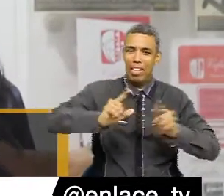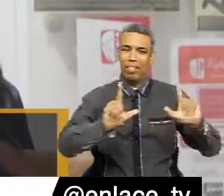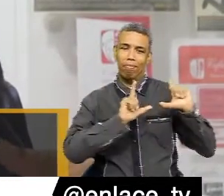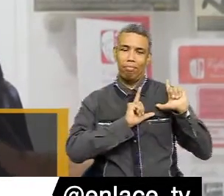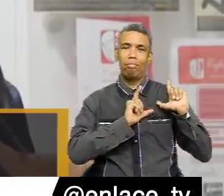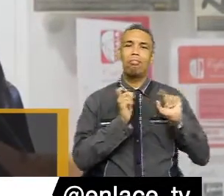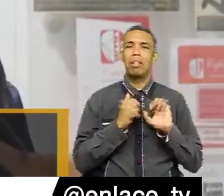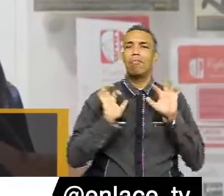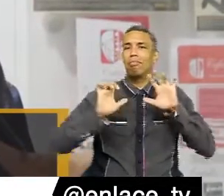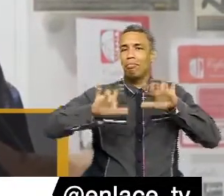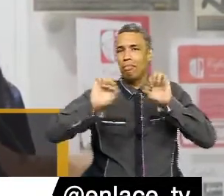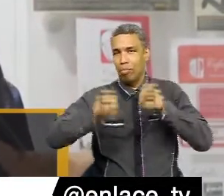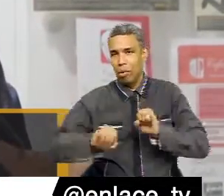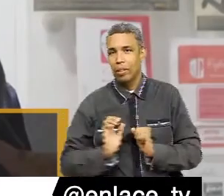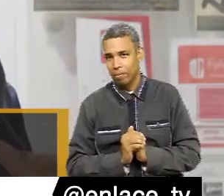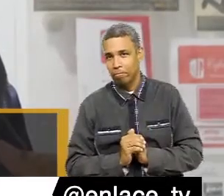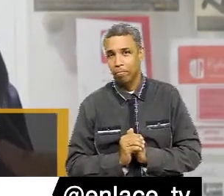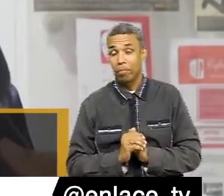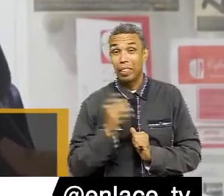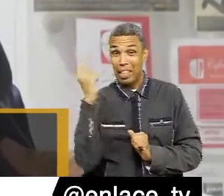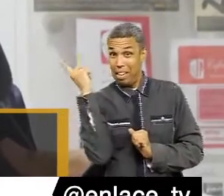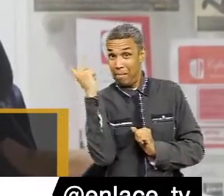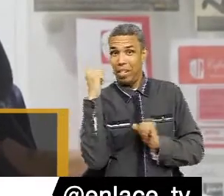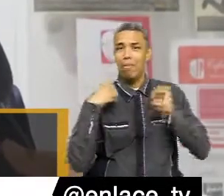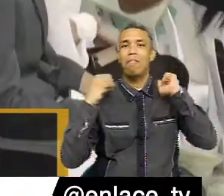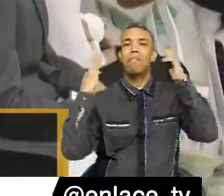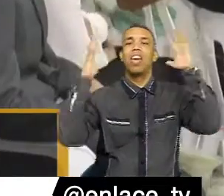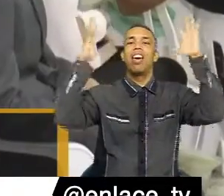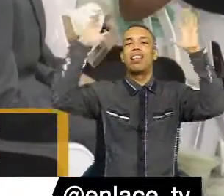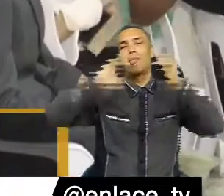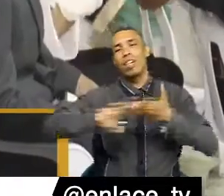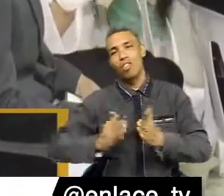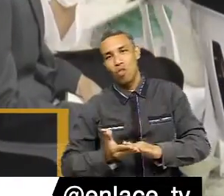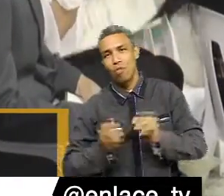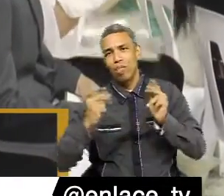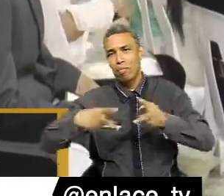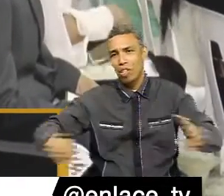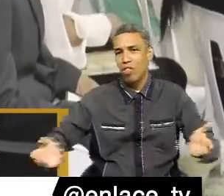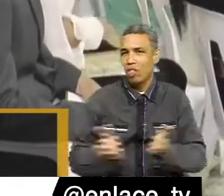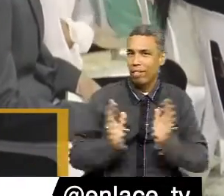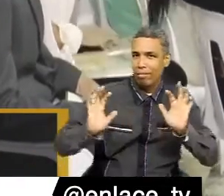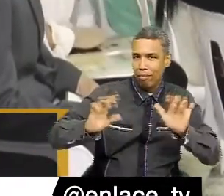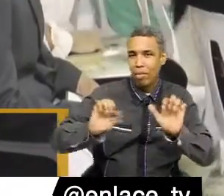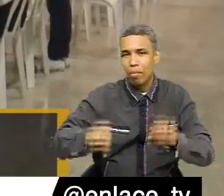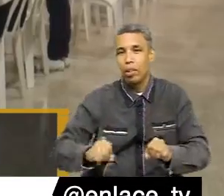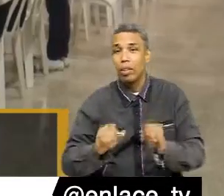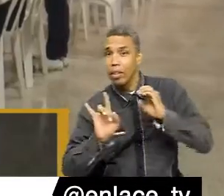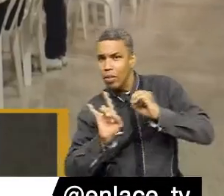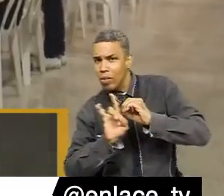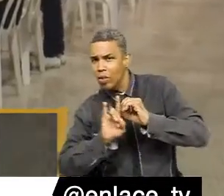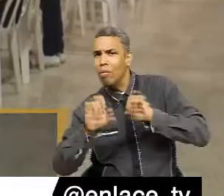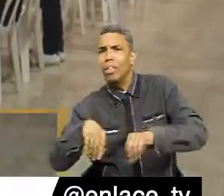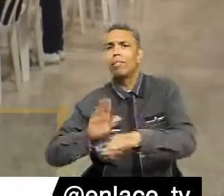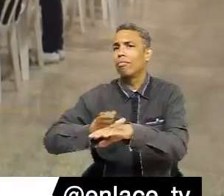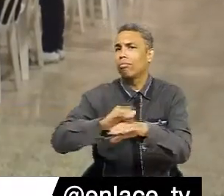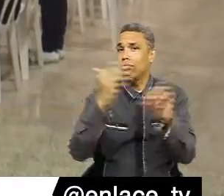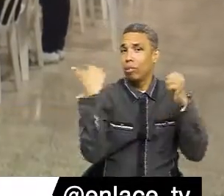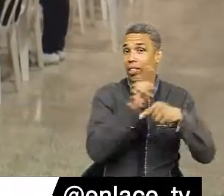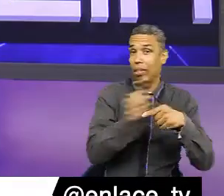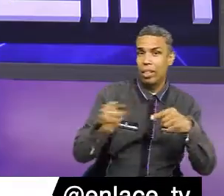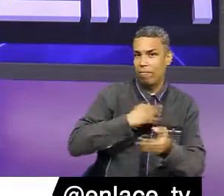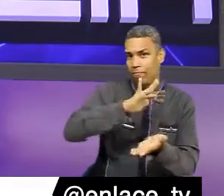el viernes tenemos pues una fiesta para toda nuestra comunidad estudiantil. Uniriente extiende la invitación a toda la comunidad a participar de estas